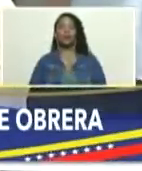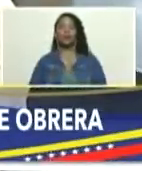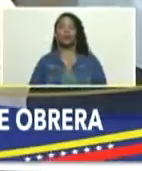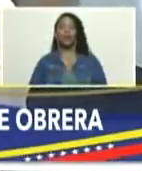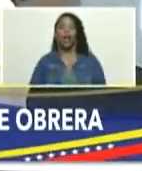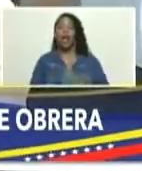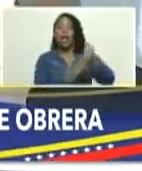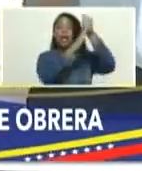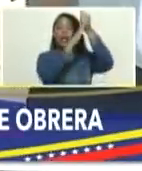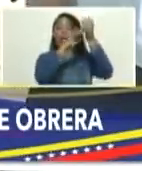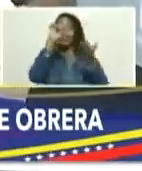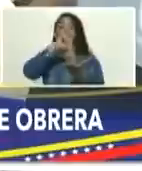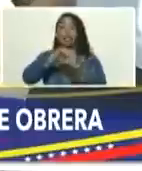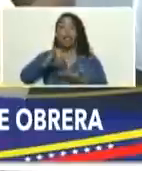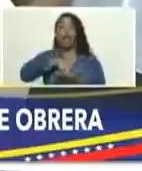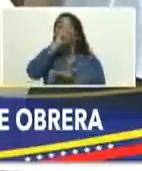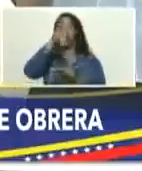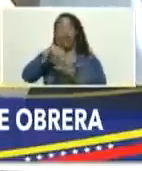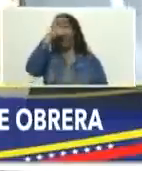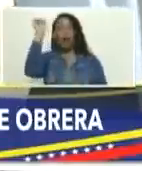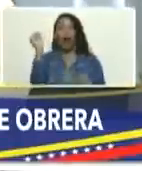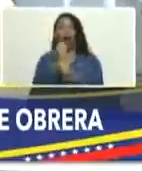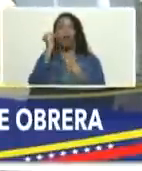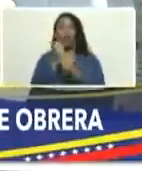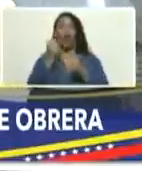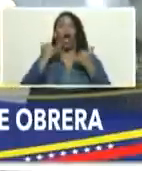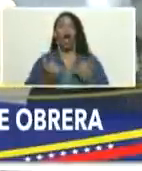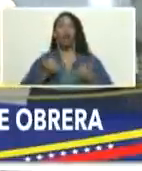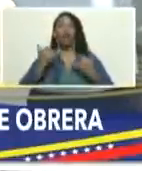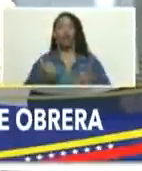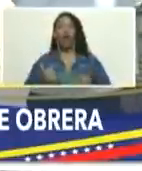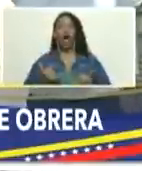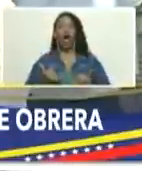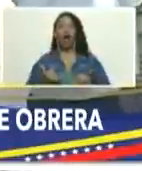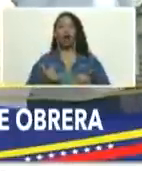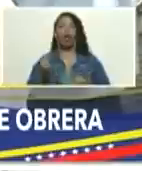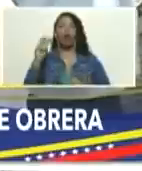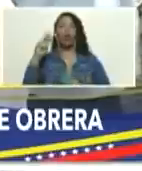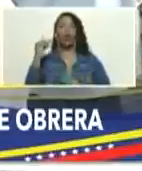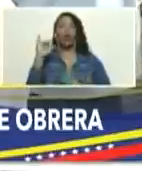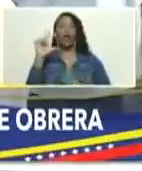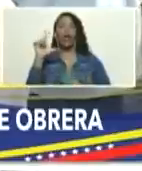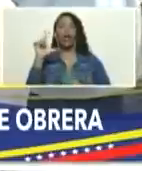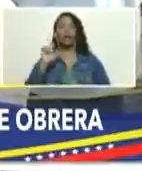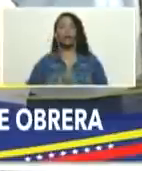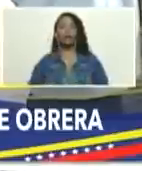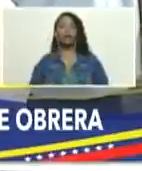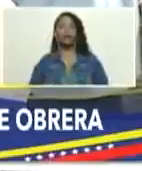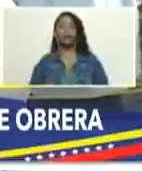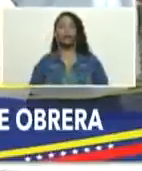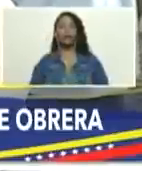dirigentes de la Central Nacional de Trabajadores presentes, Will Rangel,